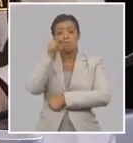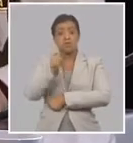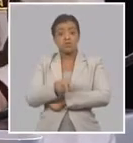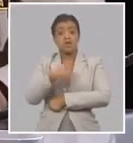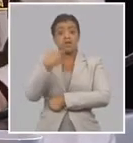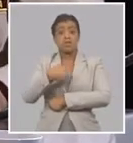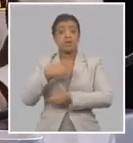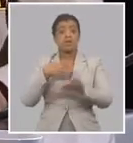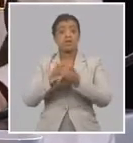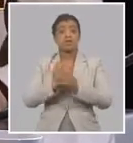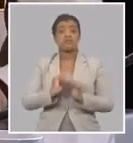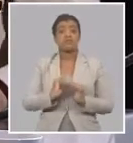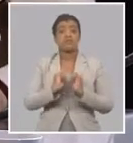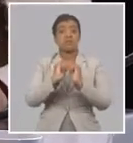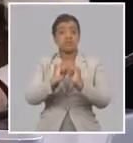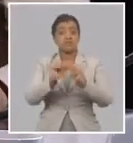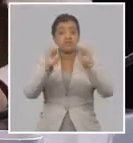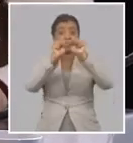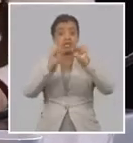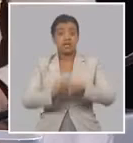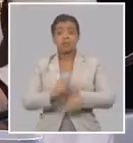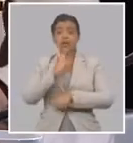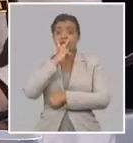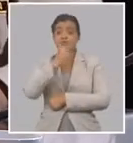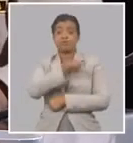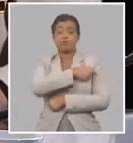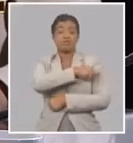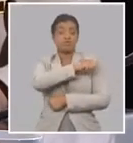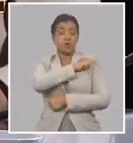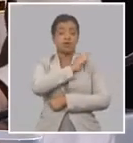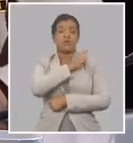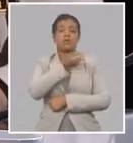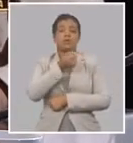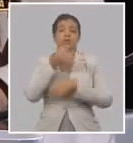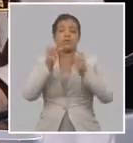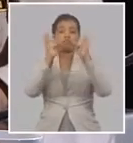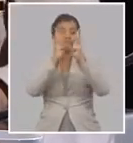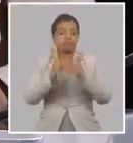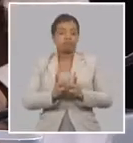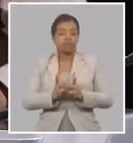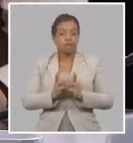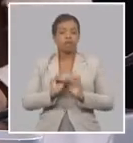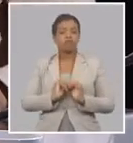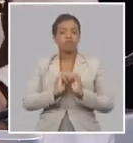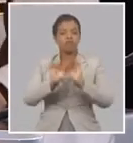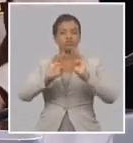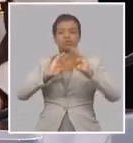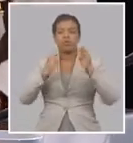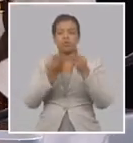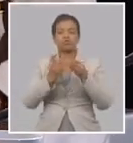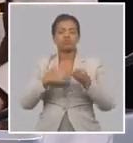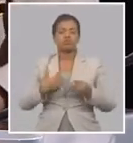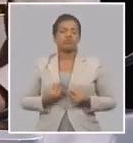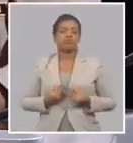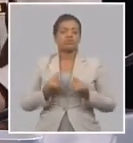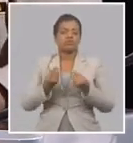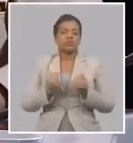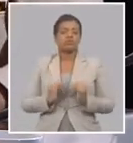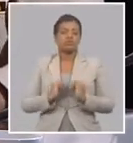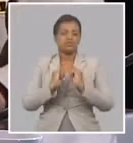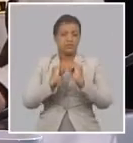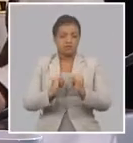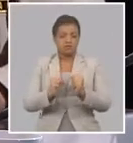informando se a través de todo nuestro sistema de atención a la población nuestro sitio web y todas las variantes que hemos establecido